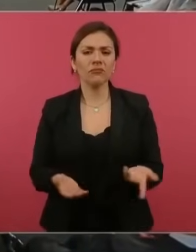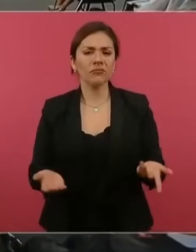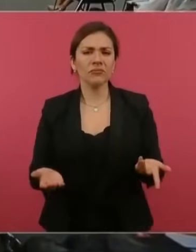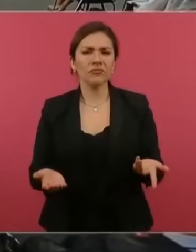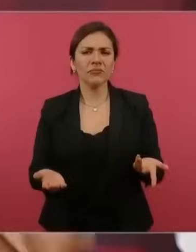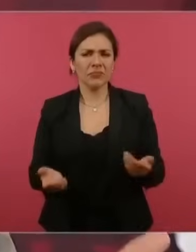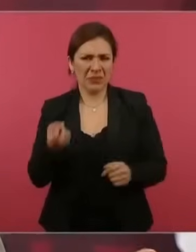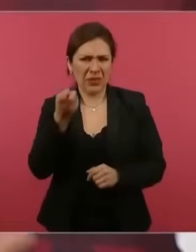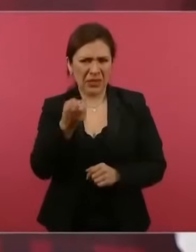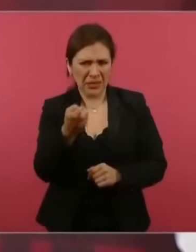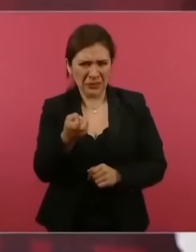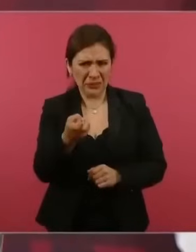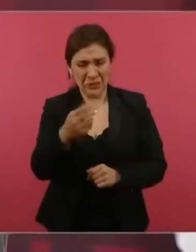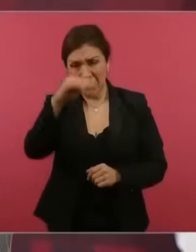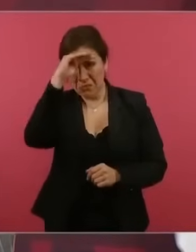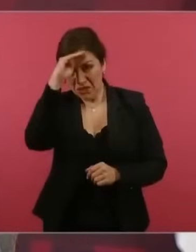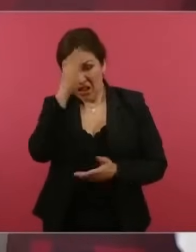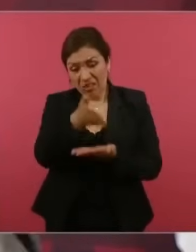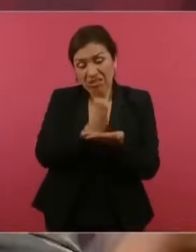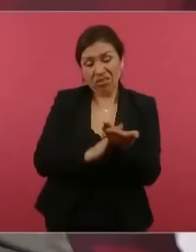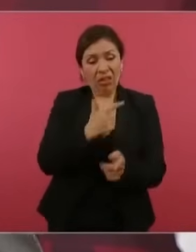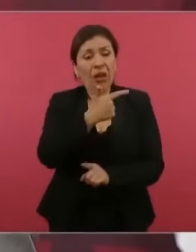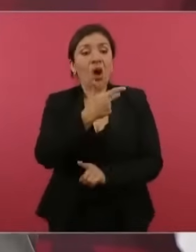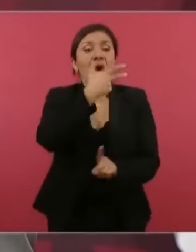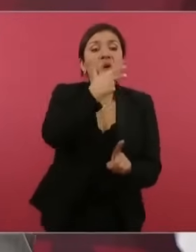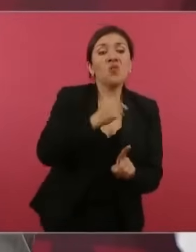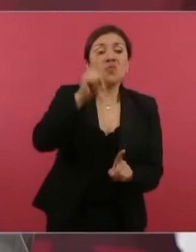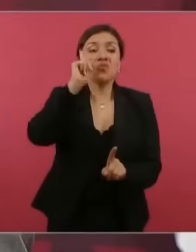no tiene que ver con géneros, es todos